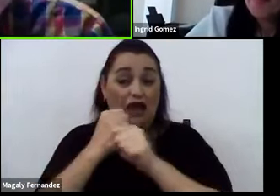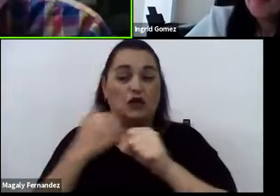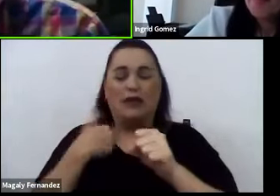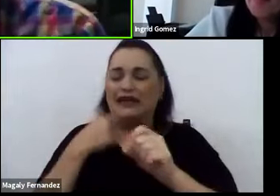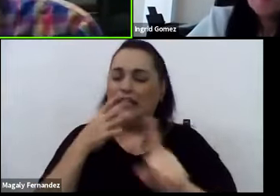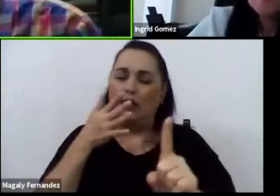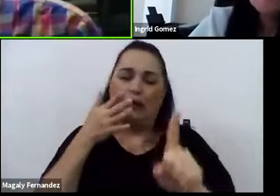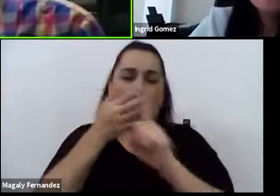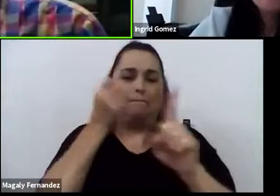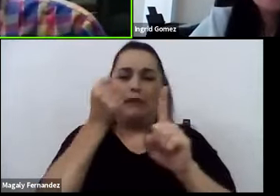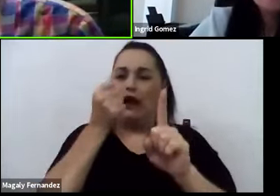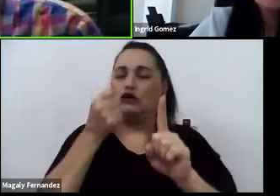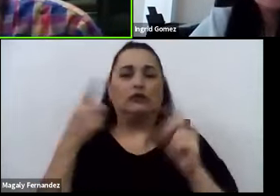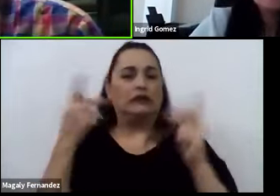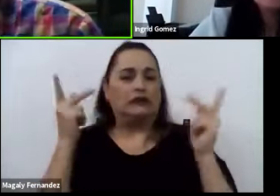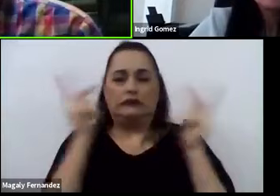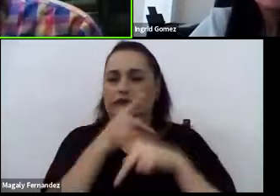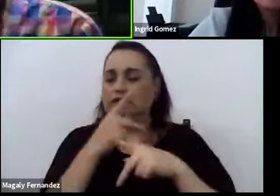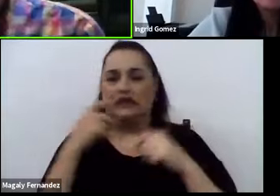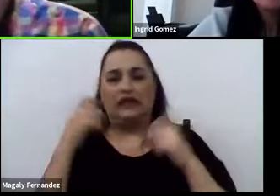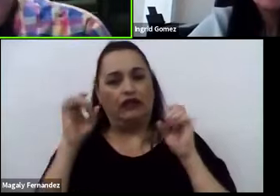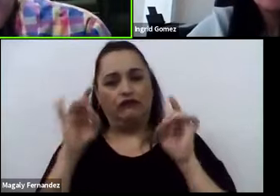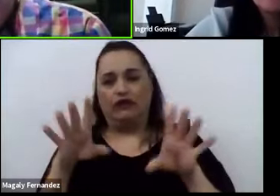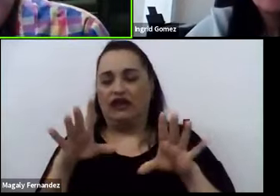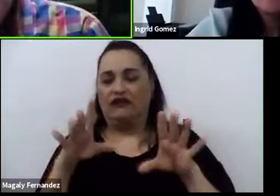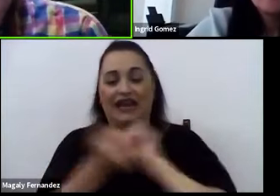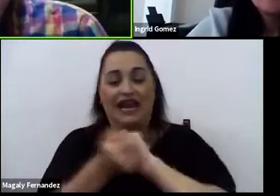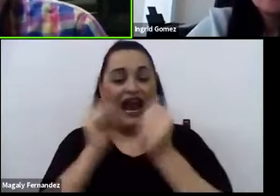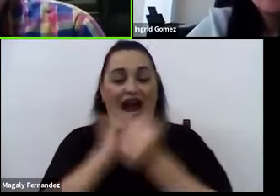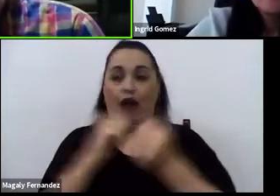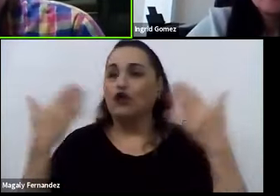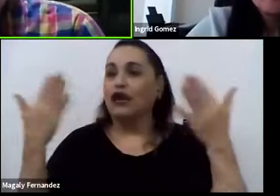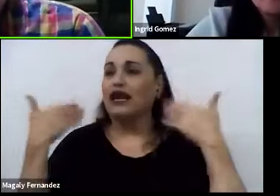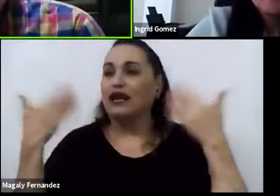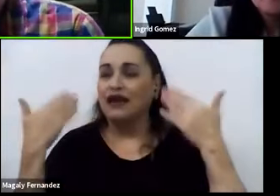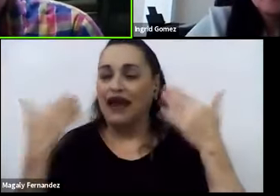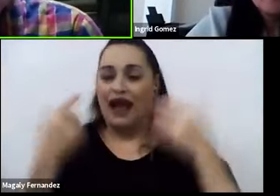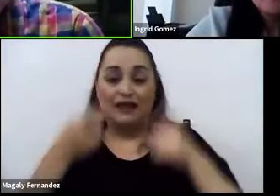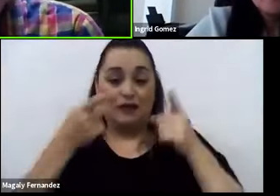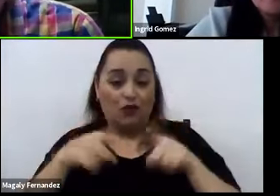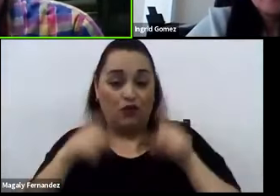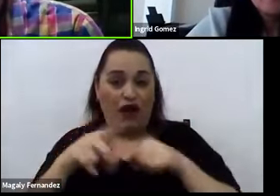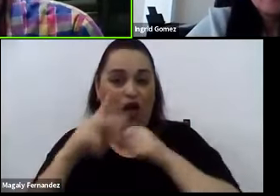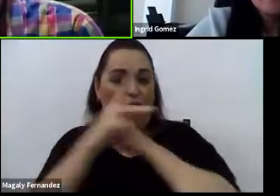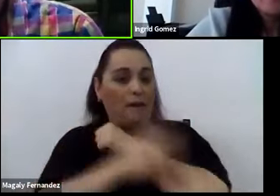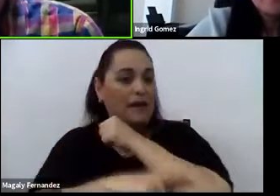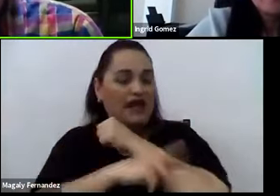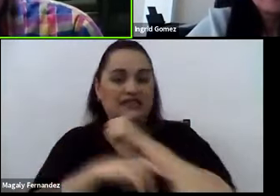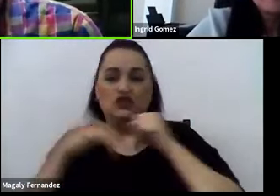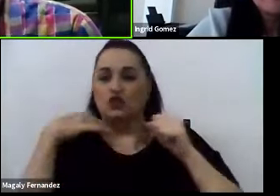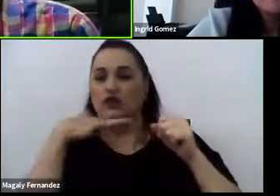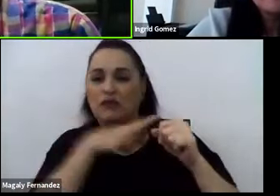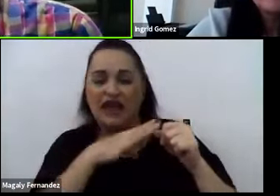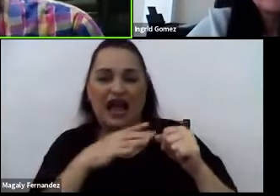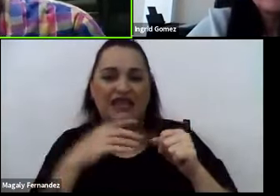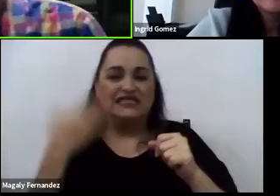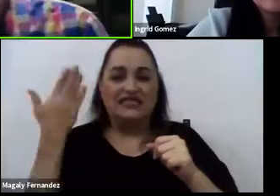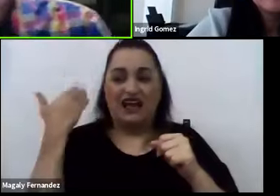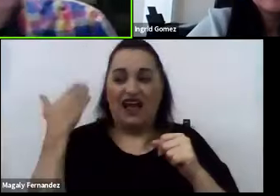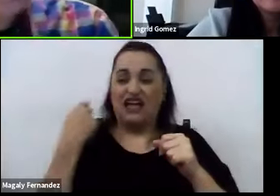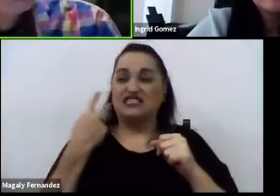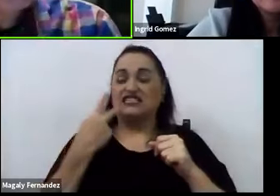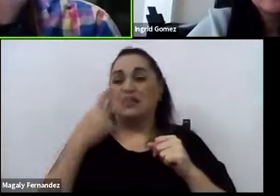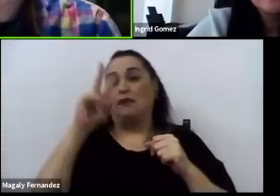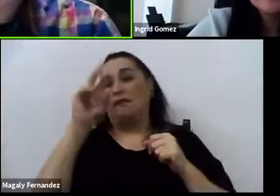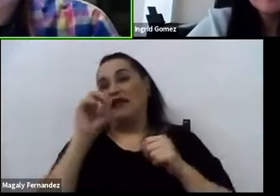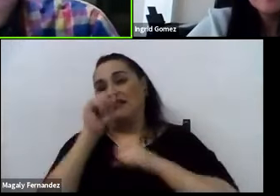terrible del cambio climático provocado por países contaminantes desde hace 2 siglos, países supuestamente